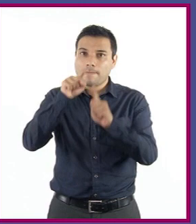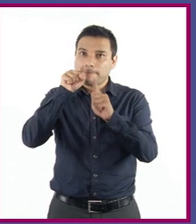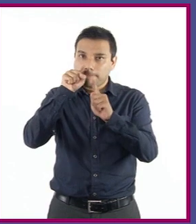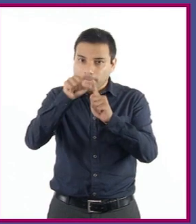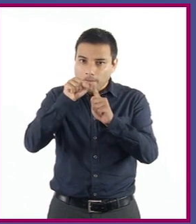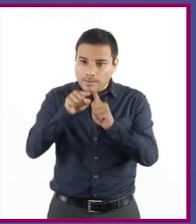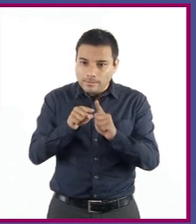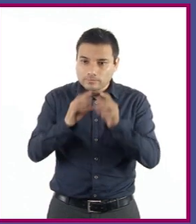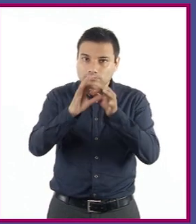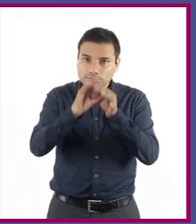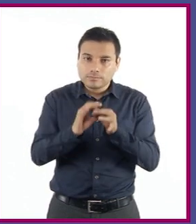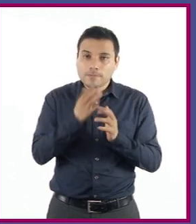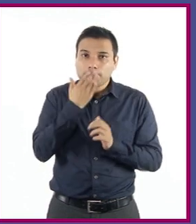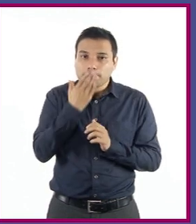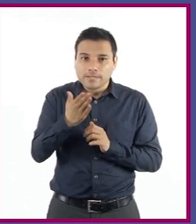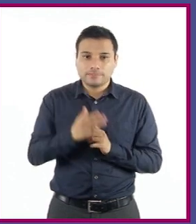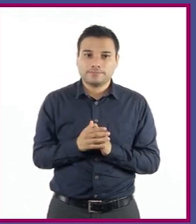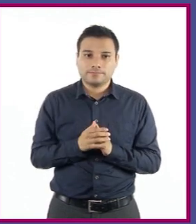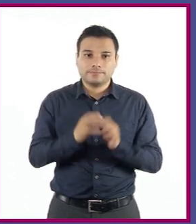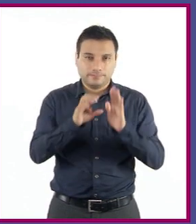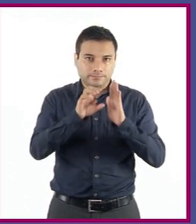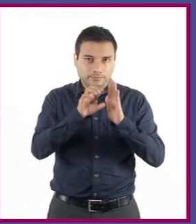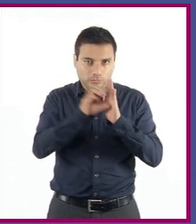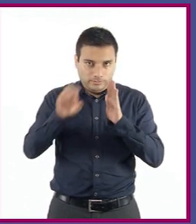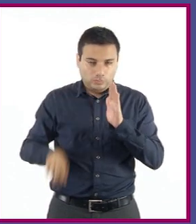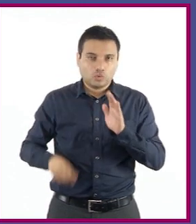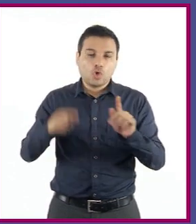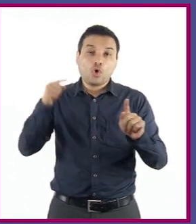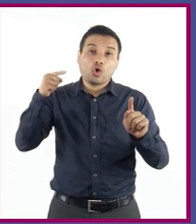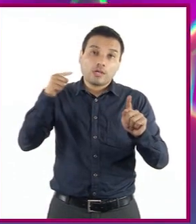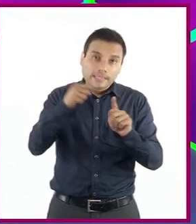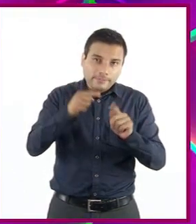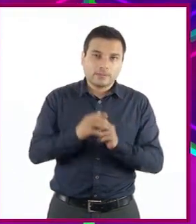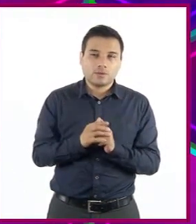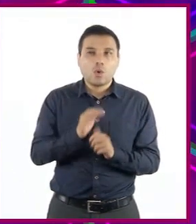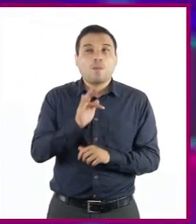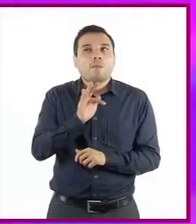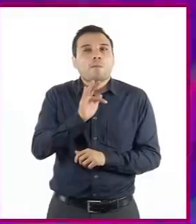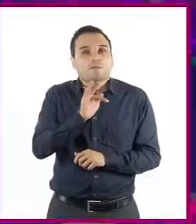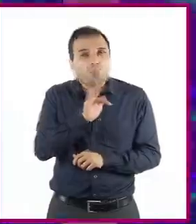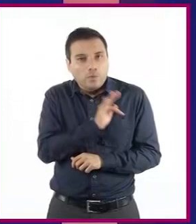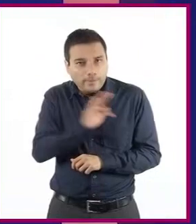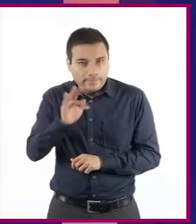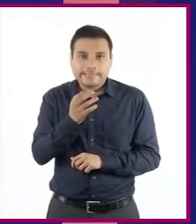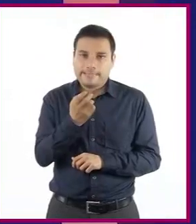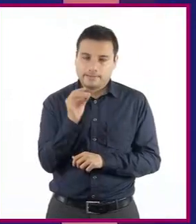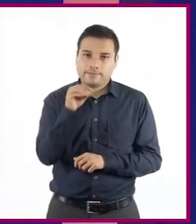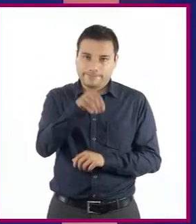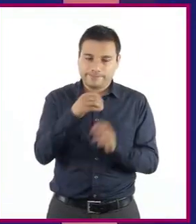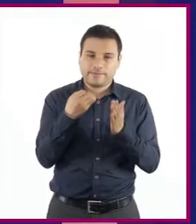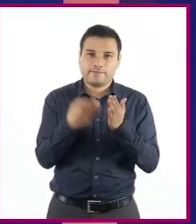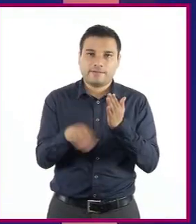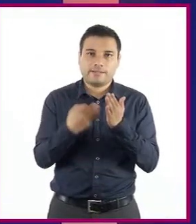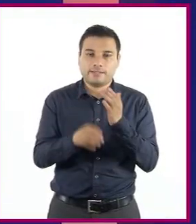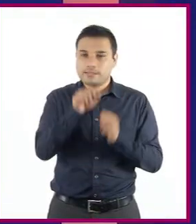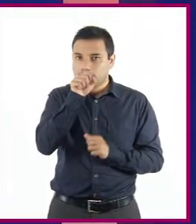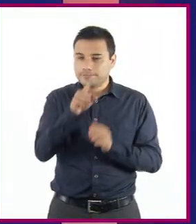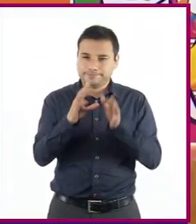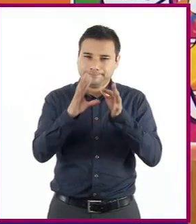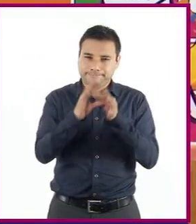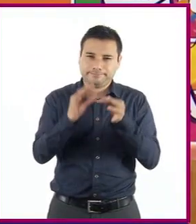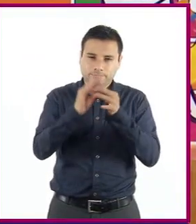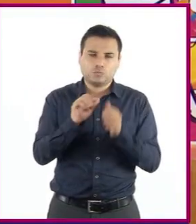discursiva, que en este caso son concretamente y probablemente. También es importante compartirles que otro tipo